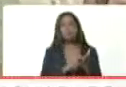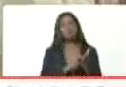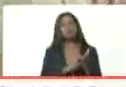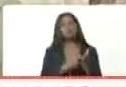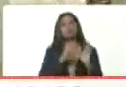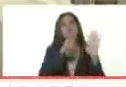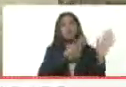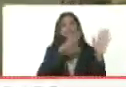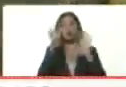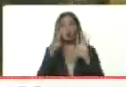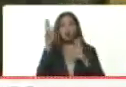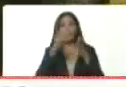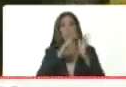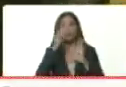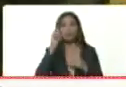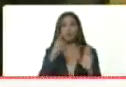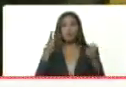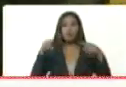música